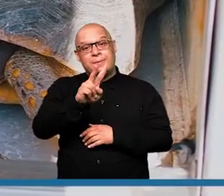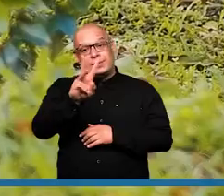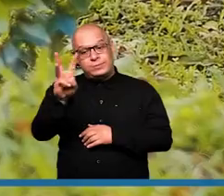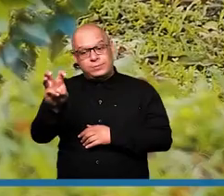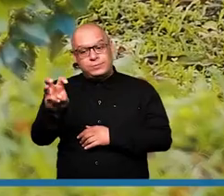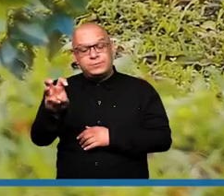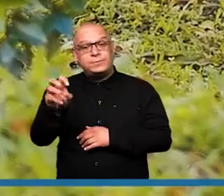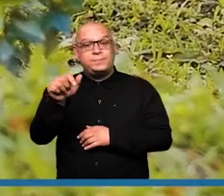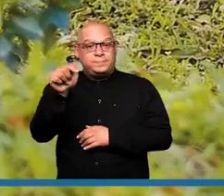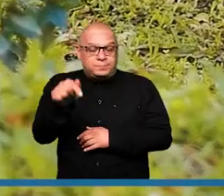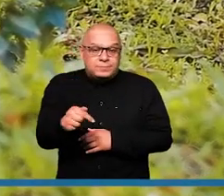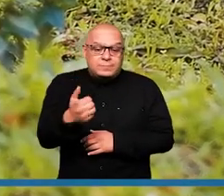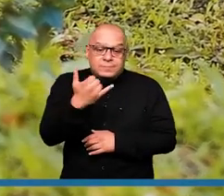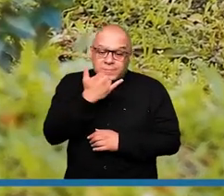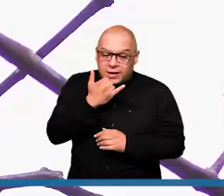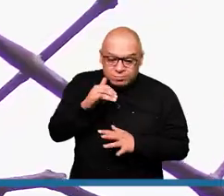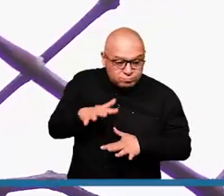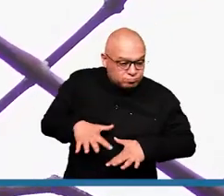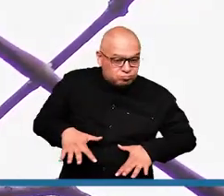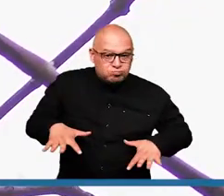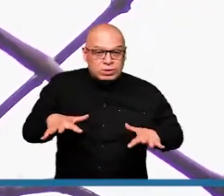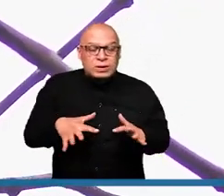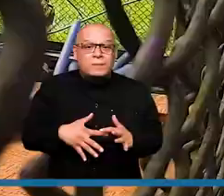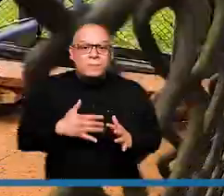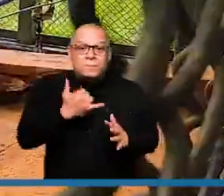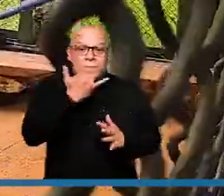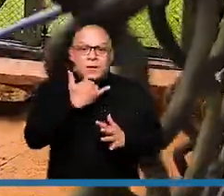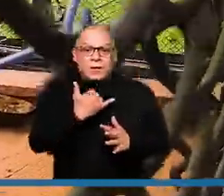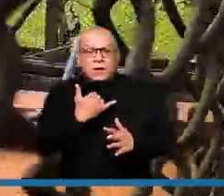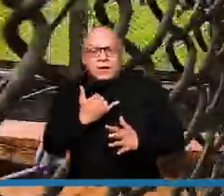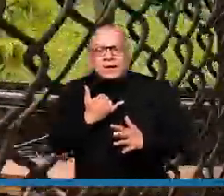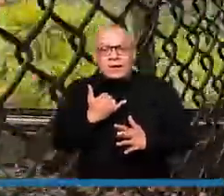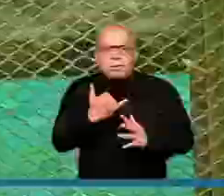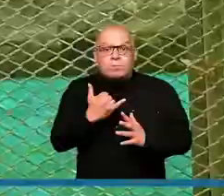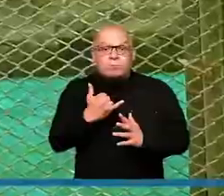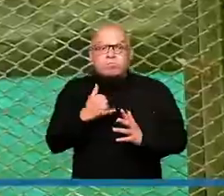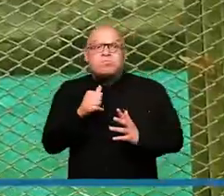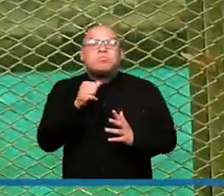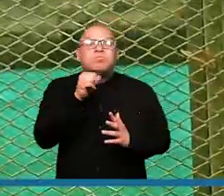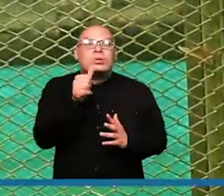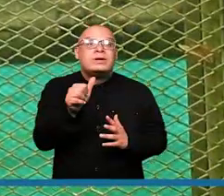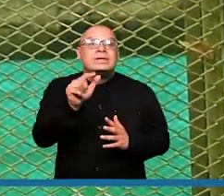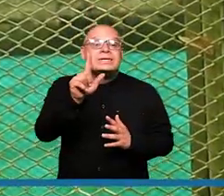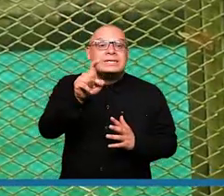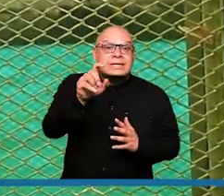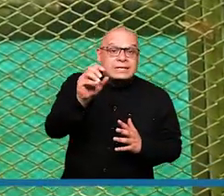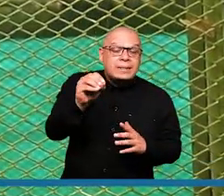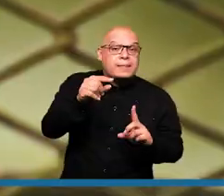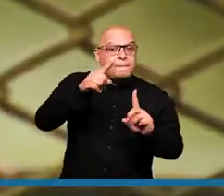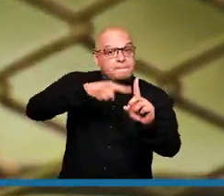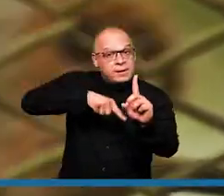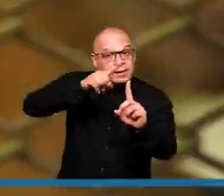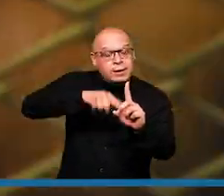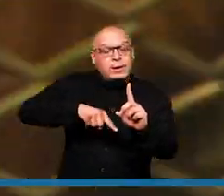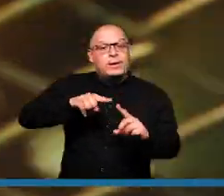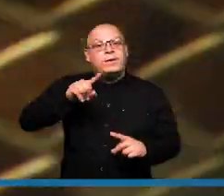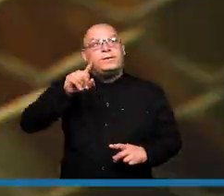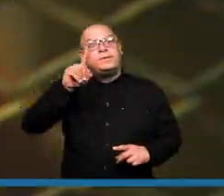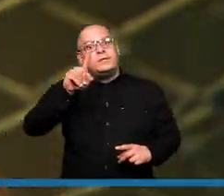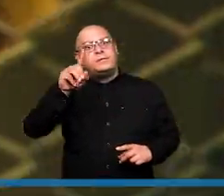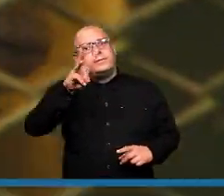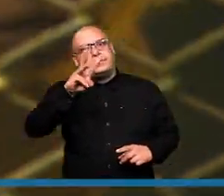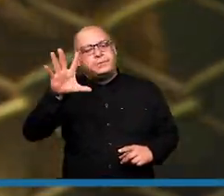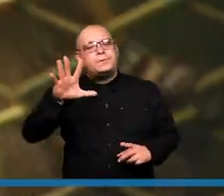de los recursos naturales. Este es un delito del cual las penas aumentan de 60 meses a 135 meses de